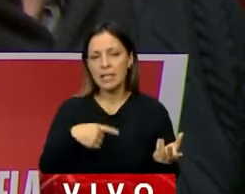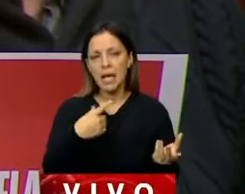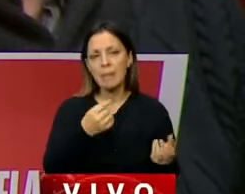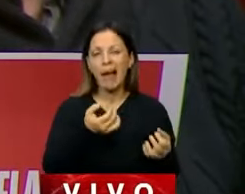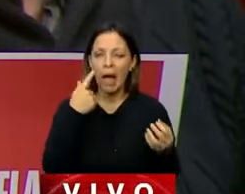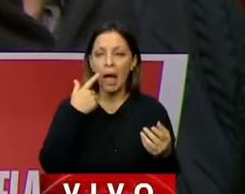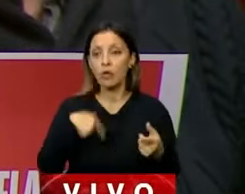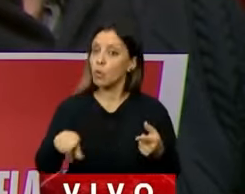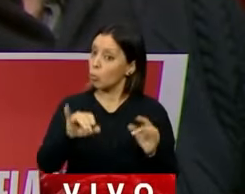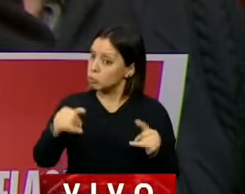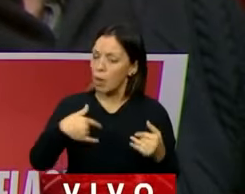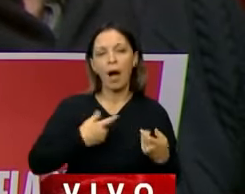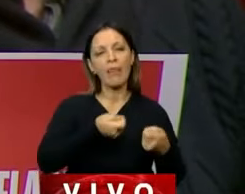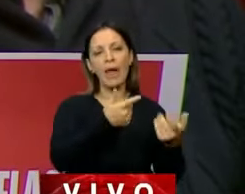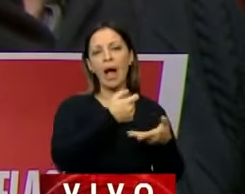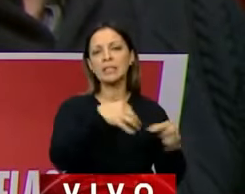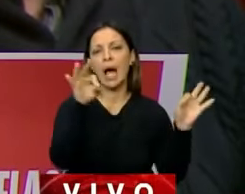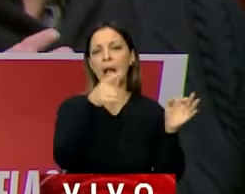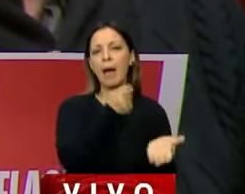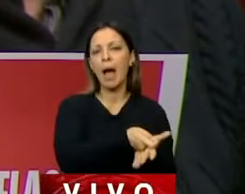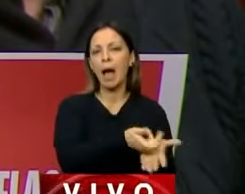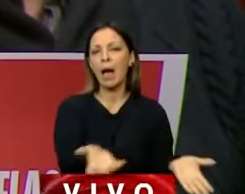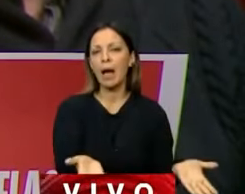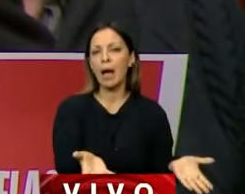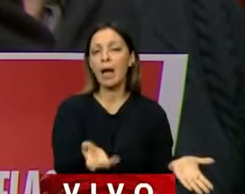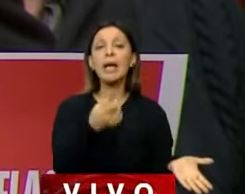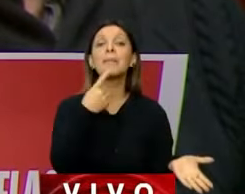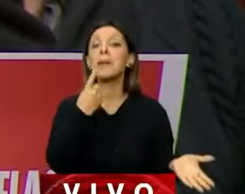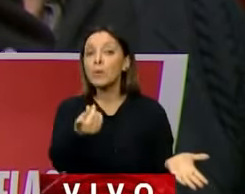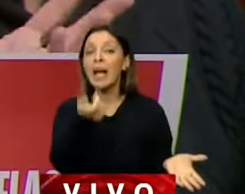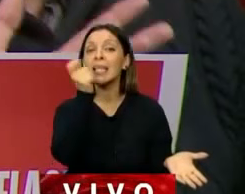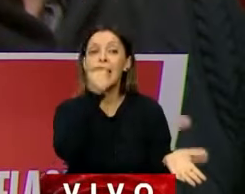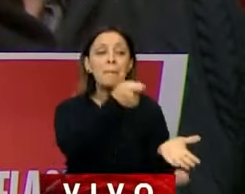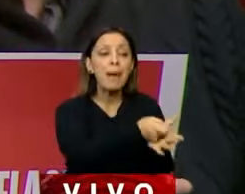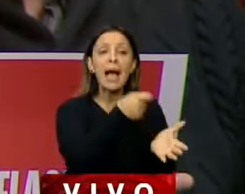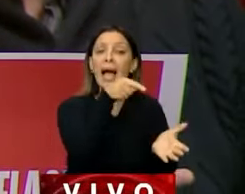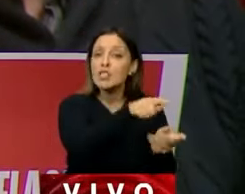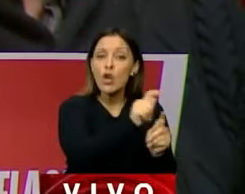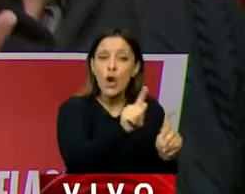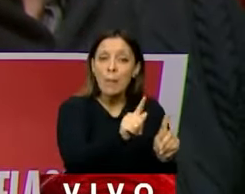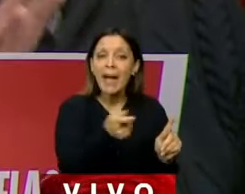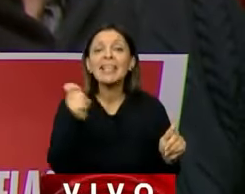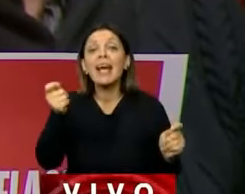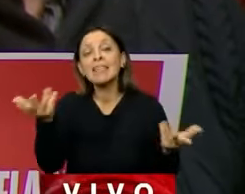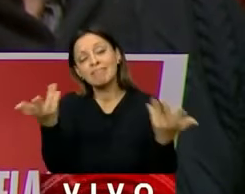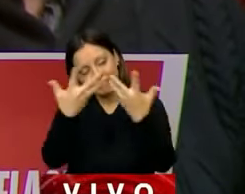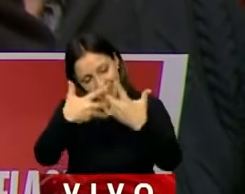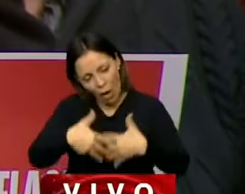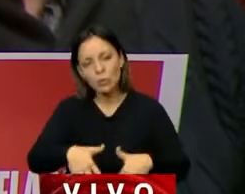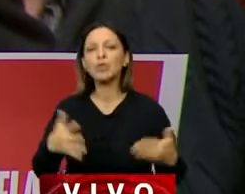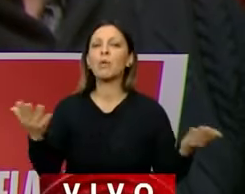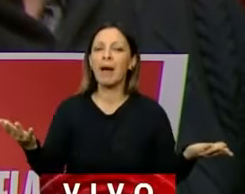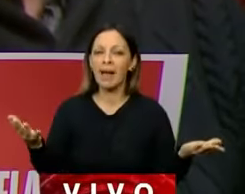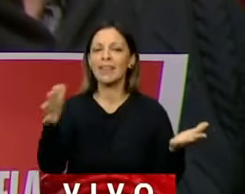exime de impuestos a las patronales y ¿quién va a pagar ese costo? Imaginémonos, y lo vamos a pagar